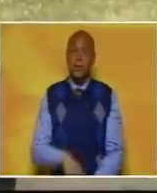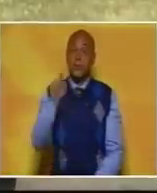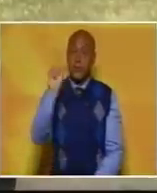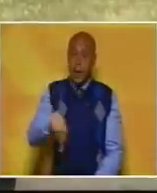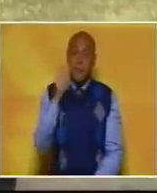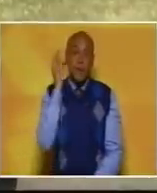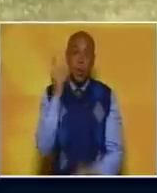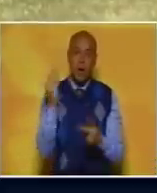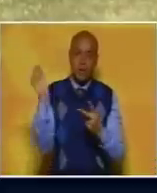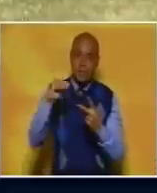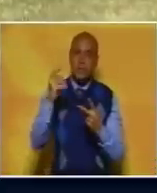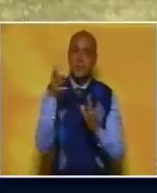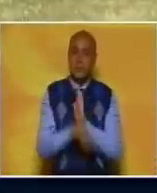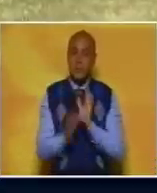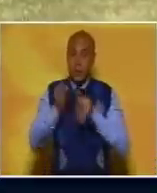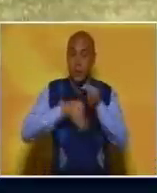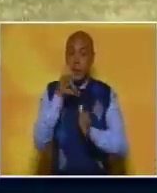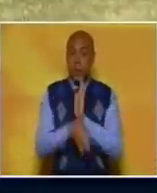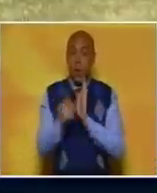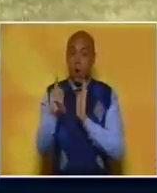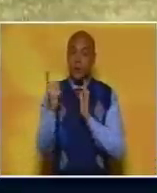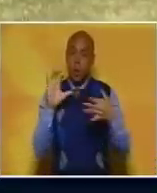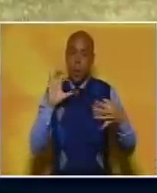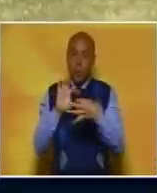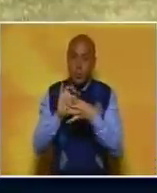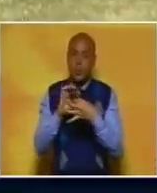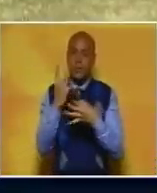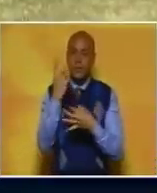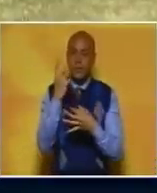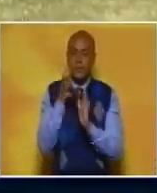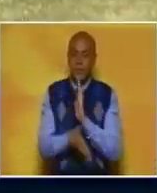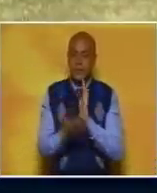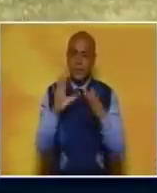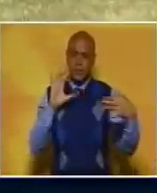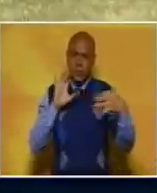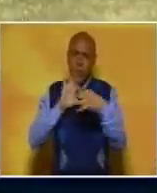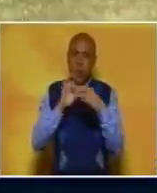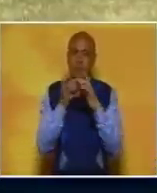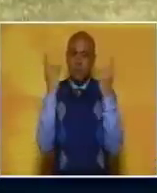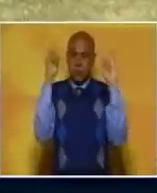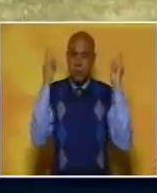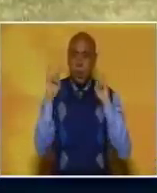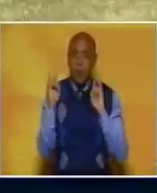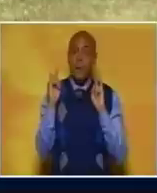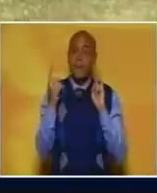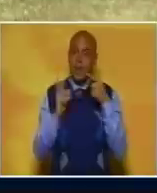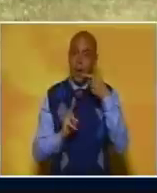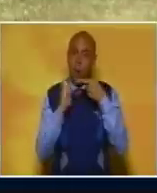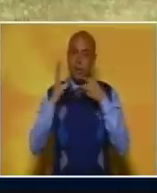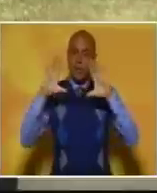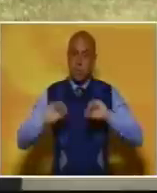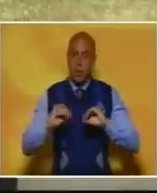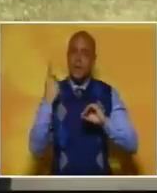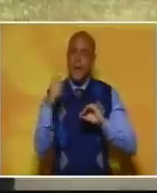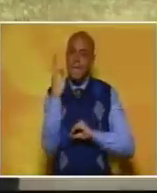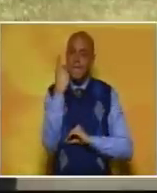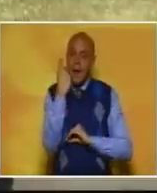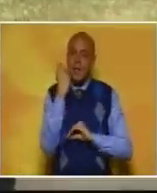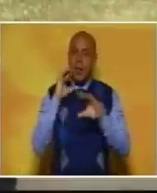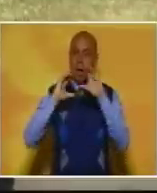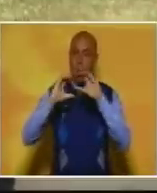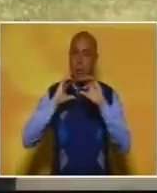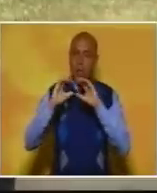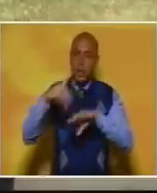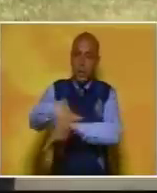la mandataria regional que los problemas de conectividad ocasionados por los cortes eléctricos han impedido las comunicaciones con la